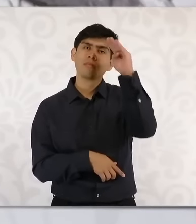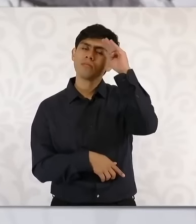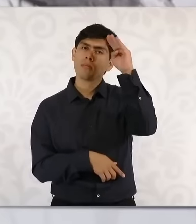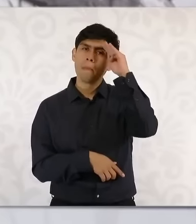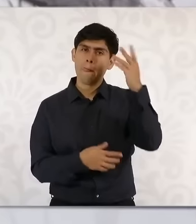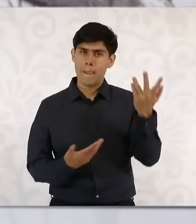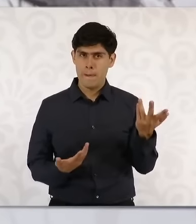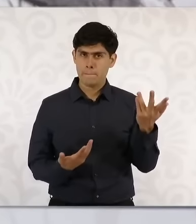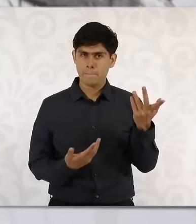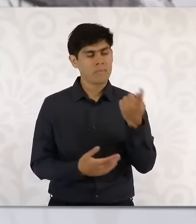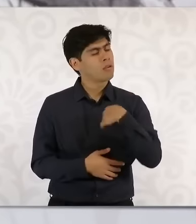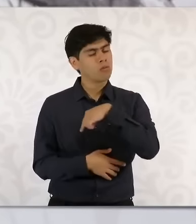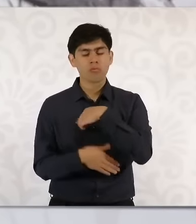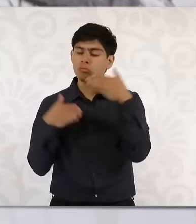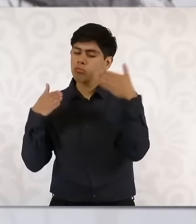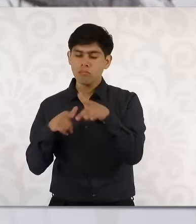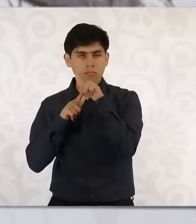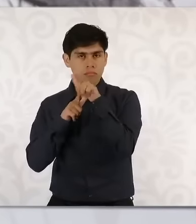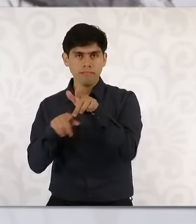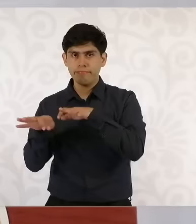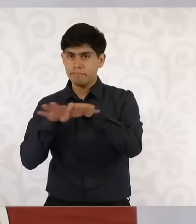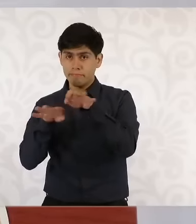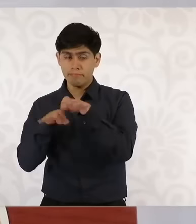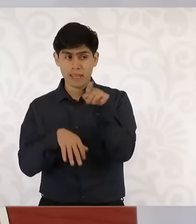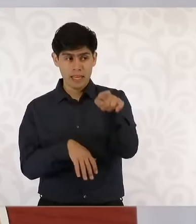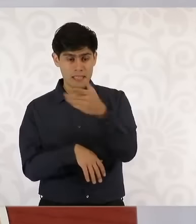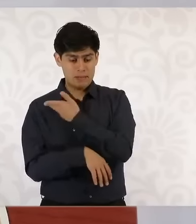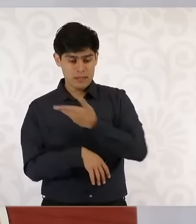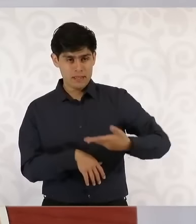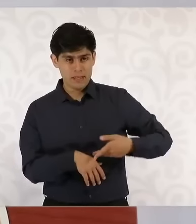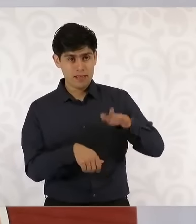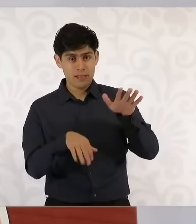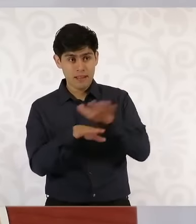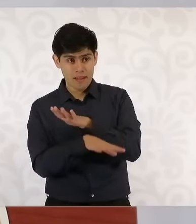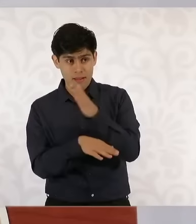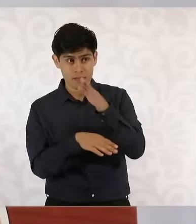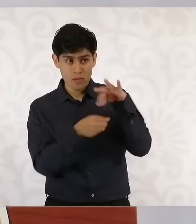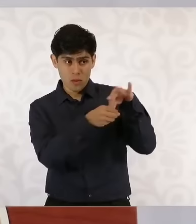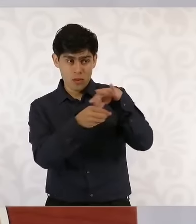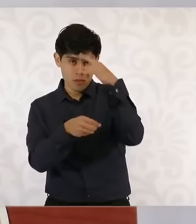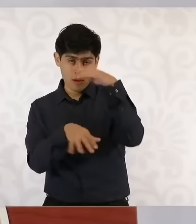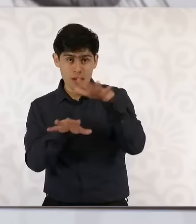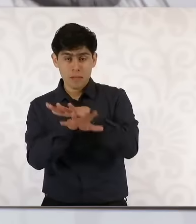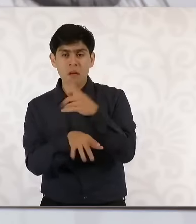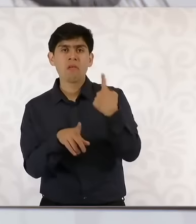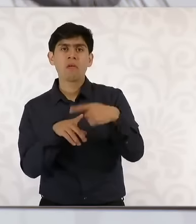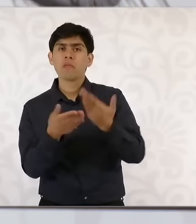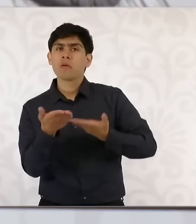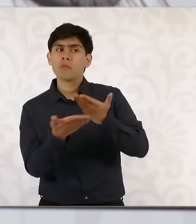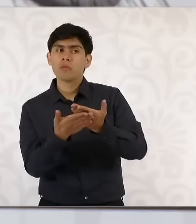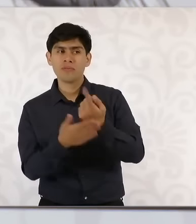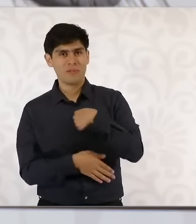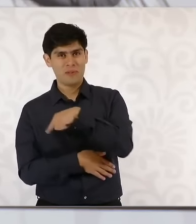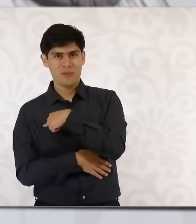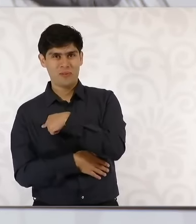Entonces nosotros vamos a seguir trabajando. Y la revocación de mandato, pues fue nuestra, imagínense. Ahora resulta que la trae